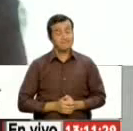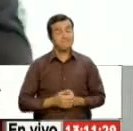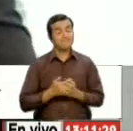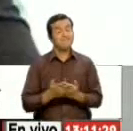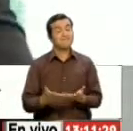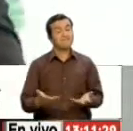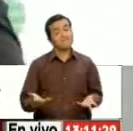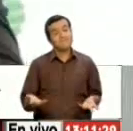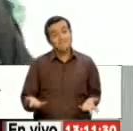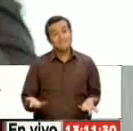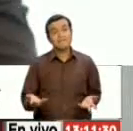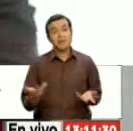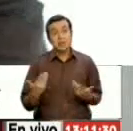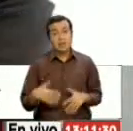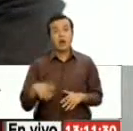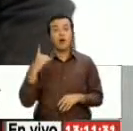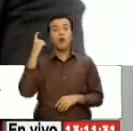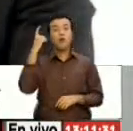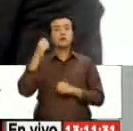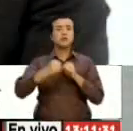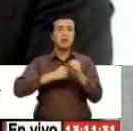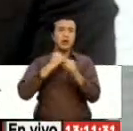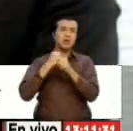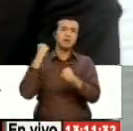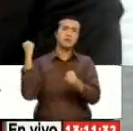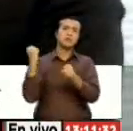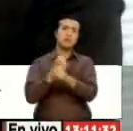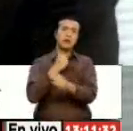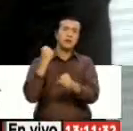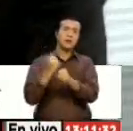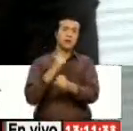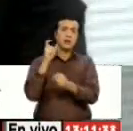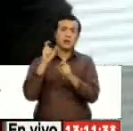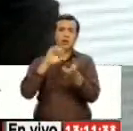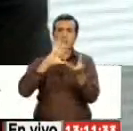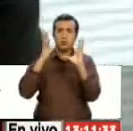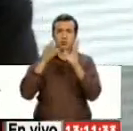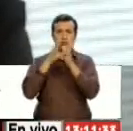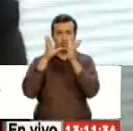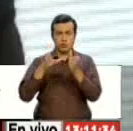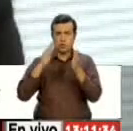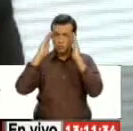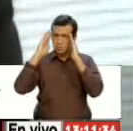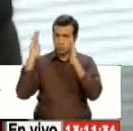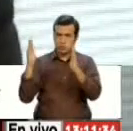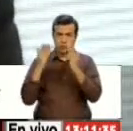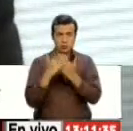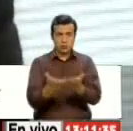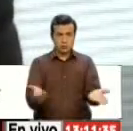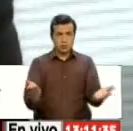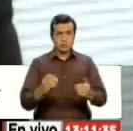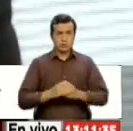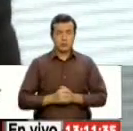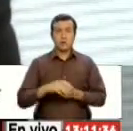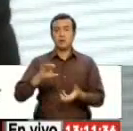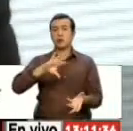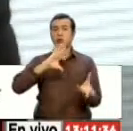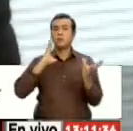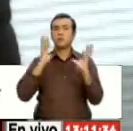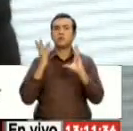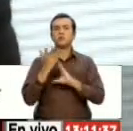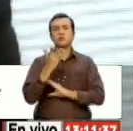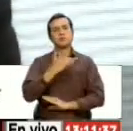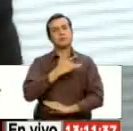Justamente, son casi 11 años de haber trabajado por y para la Revolución Ciudadana. Revolución a la